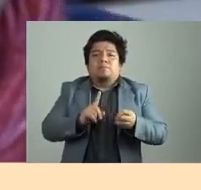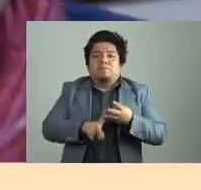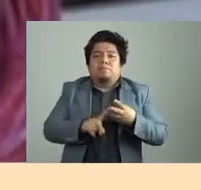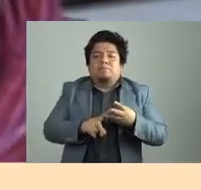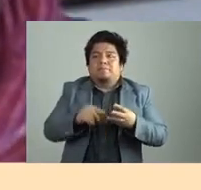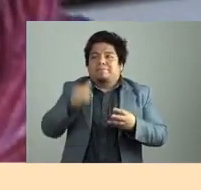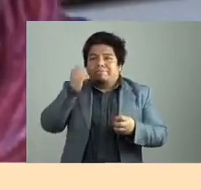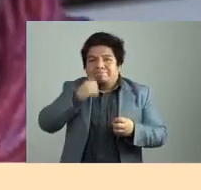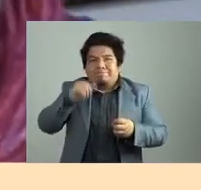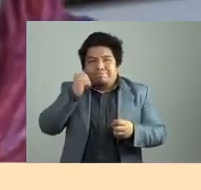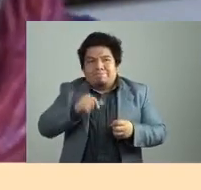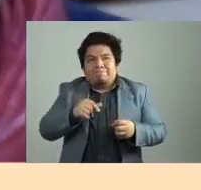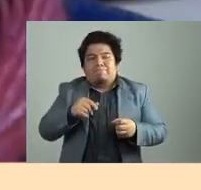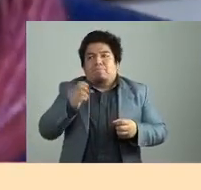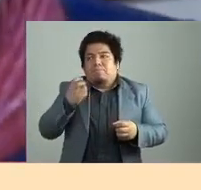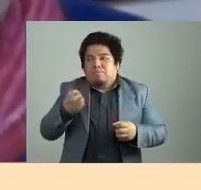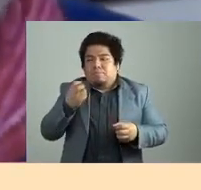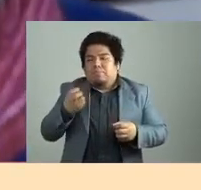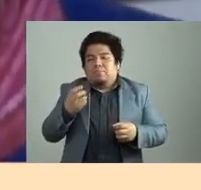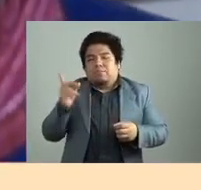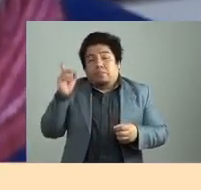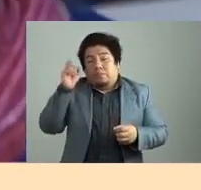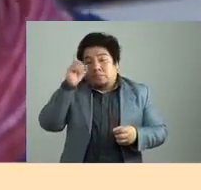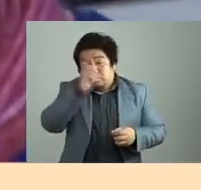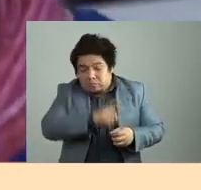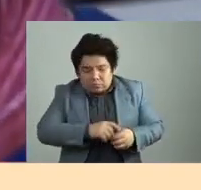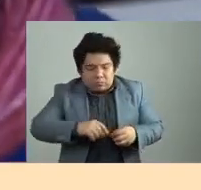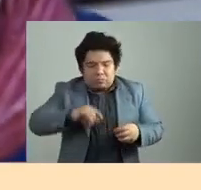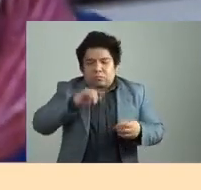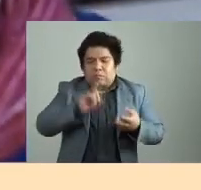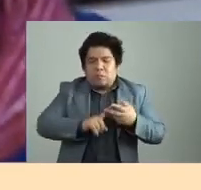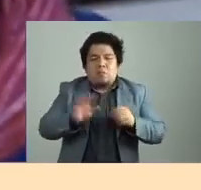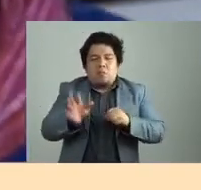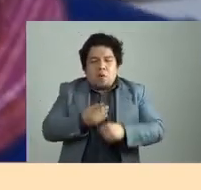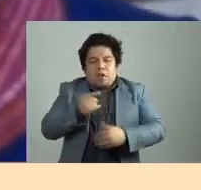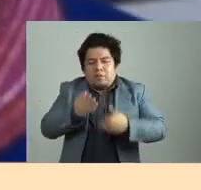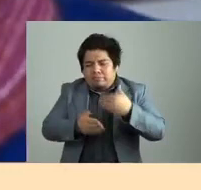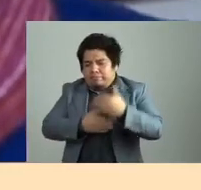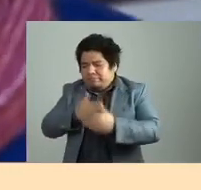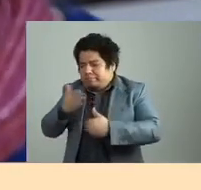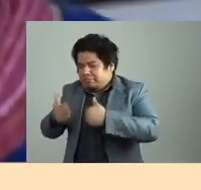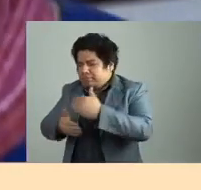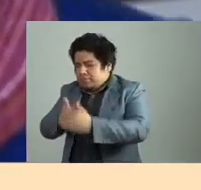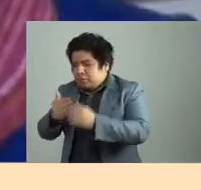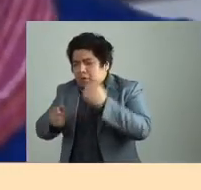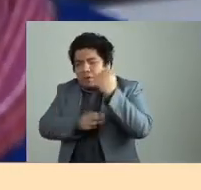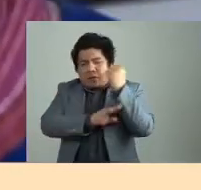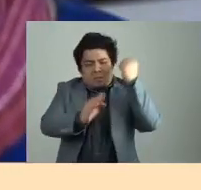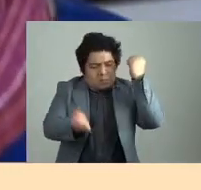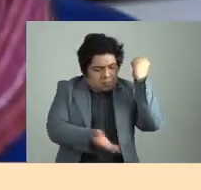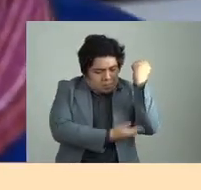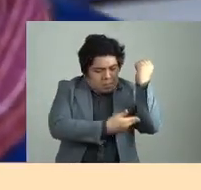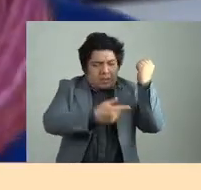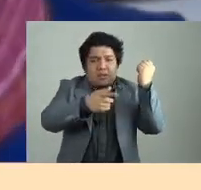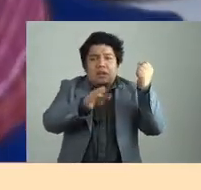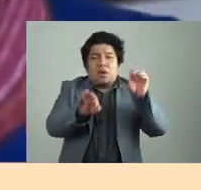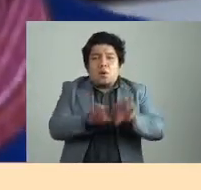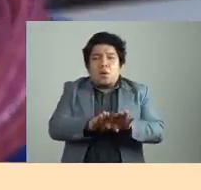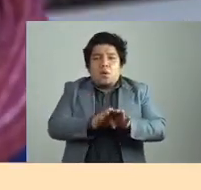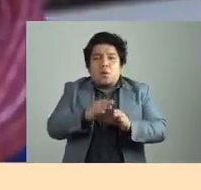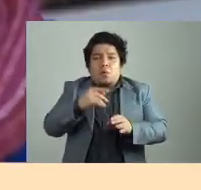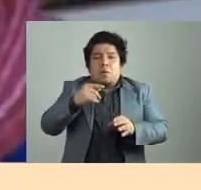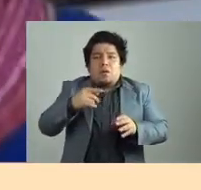de las mujeres tienes en el proceso de la de producción ha sido construido de una forma que nos